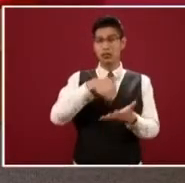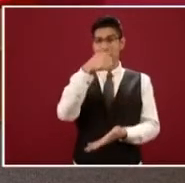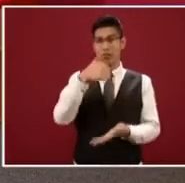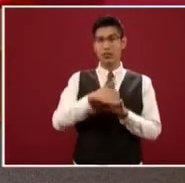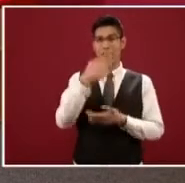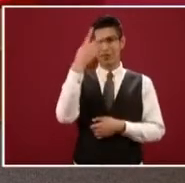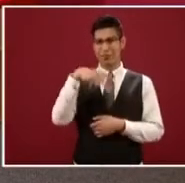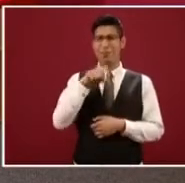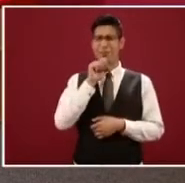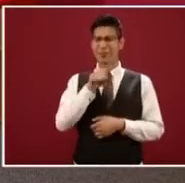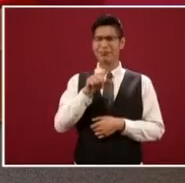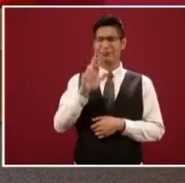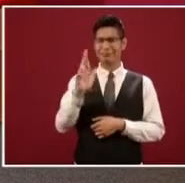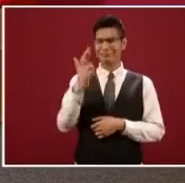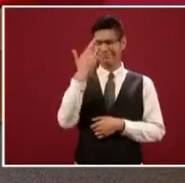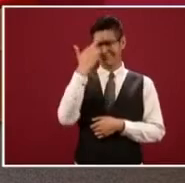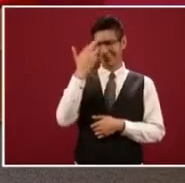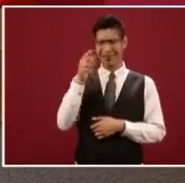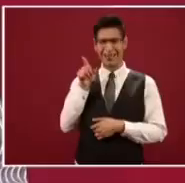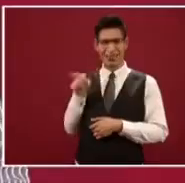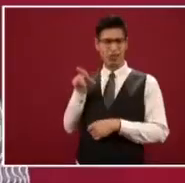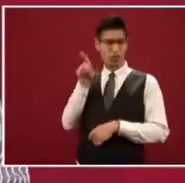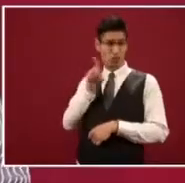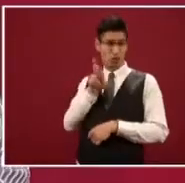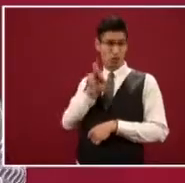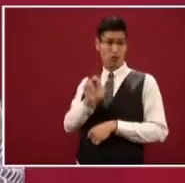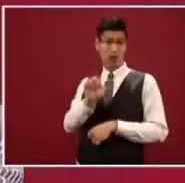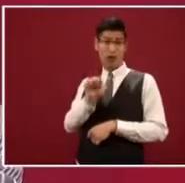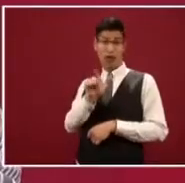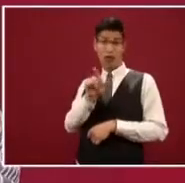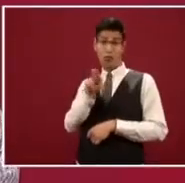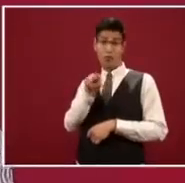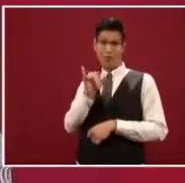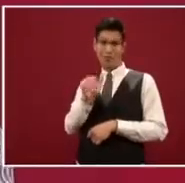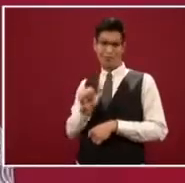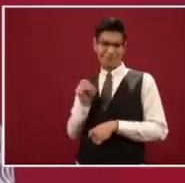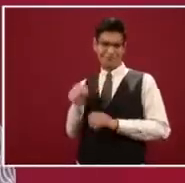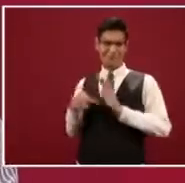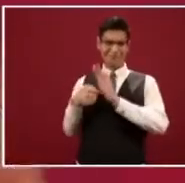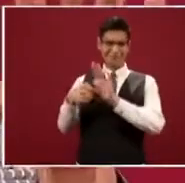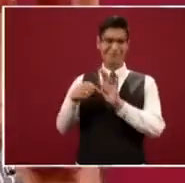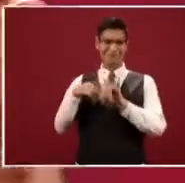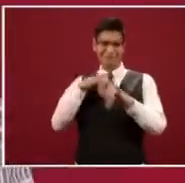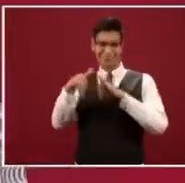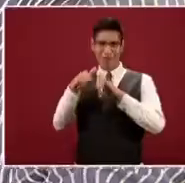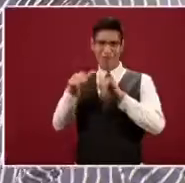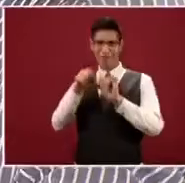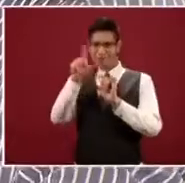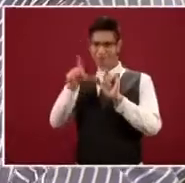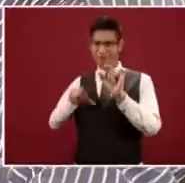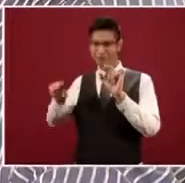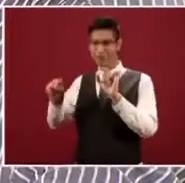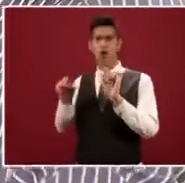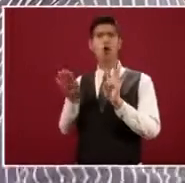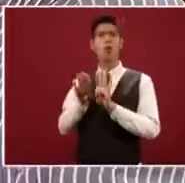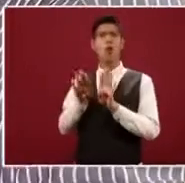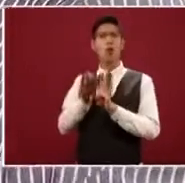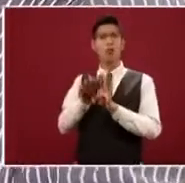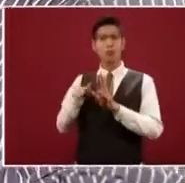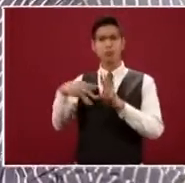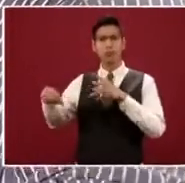mapa que presentó el doctor Alomía, la distribución de casos y la velocidad a que se propaga la